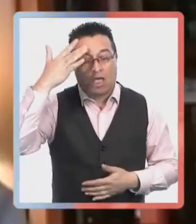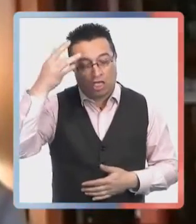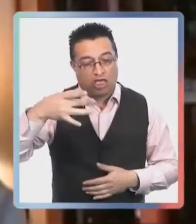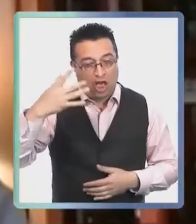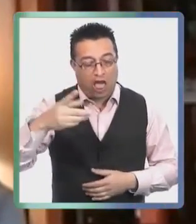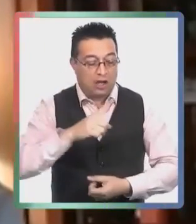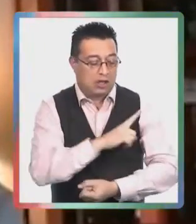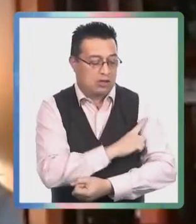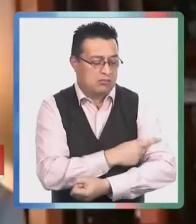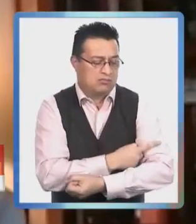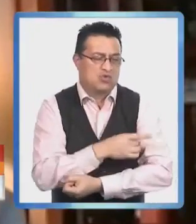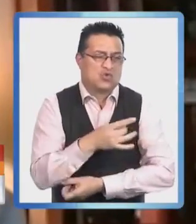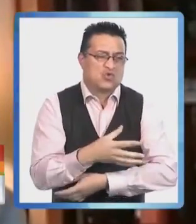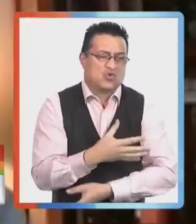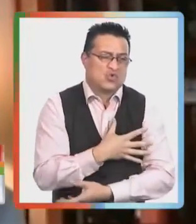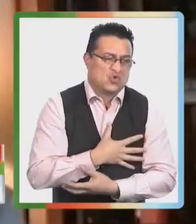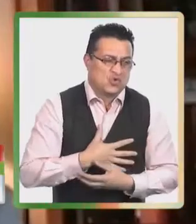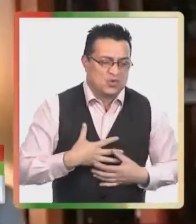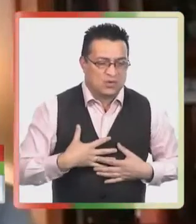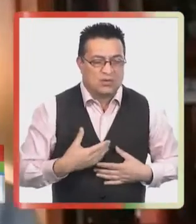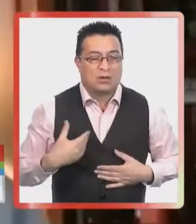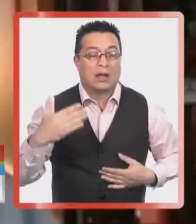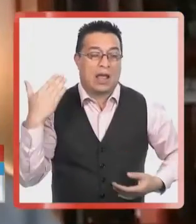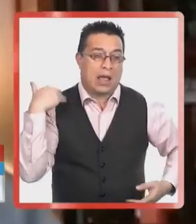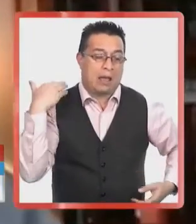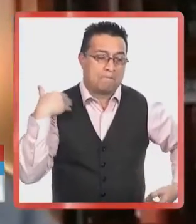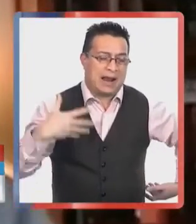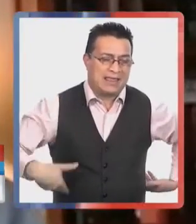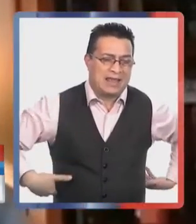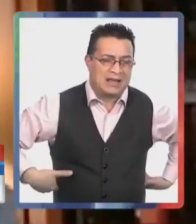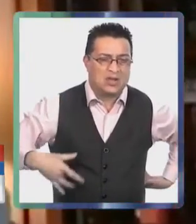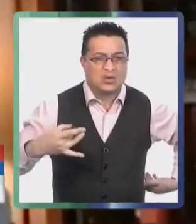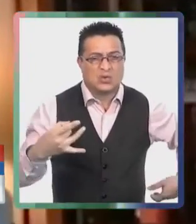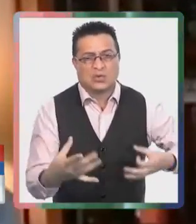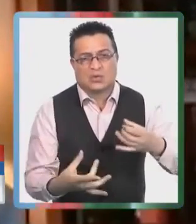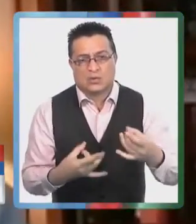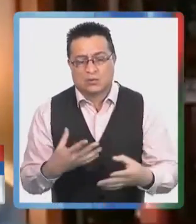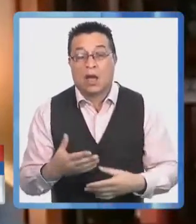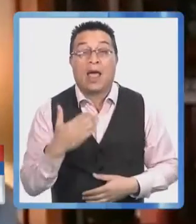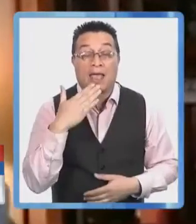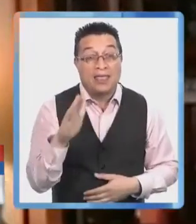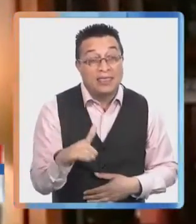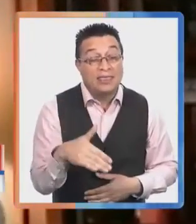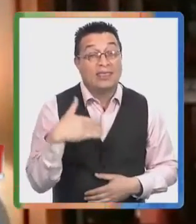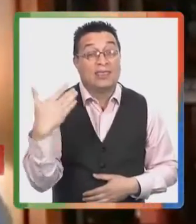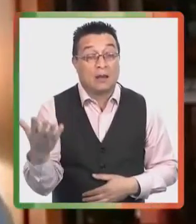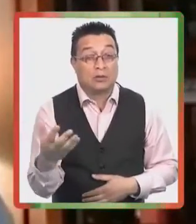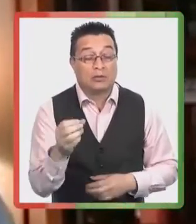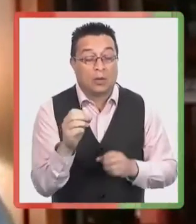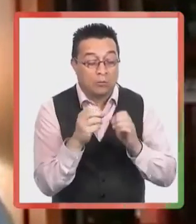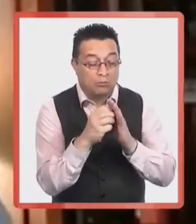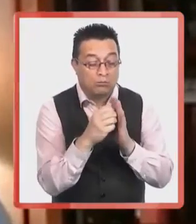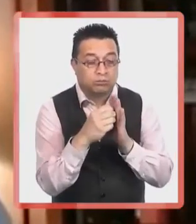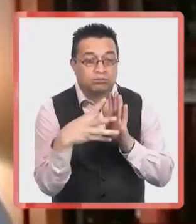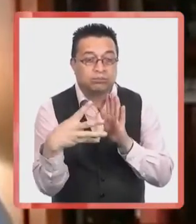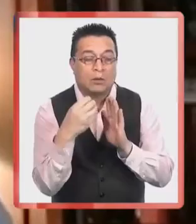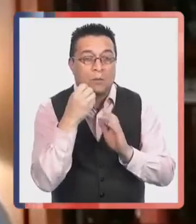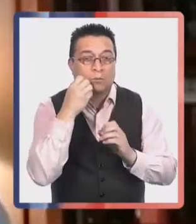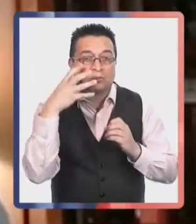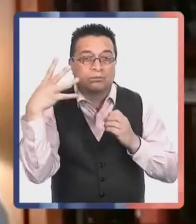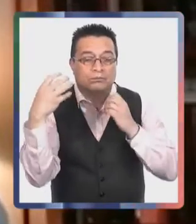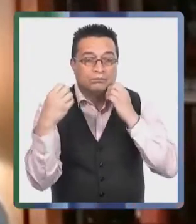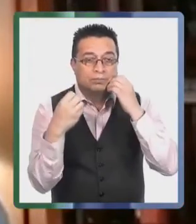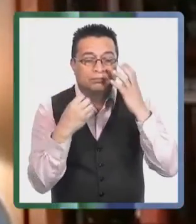de cabeza, dolores musculares, dolor lumbar, o sea, dolor a la espalda, y después aparecen